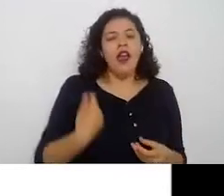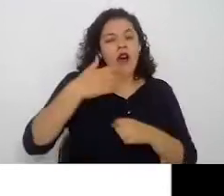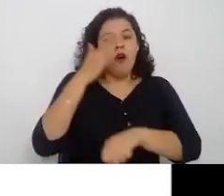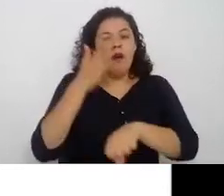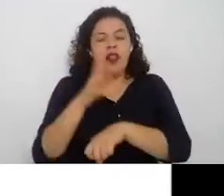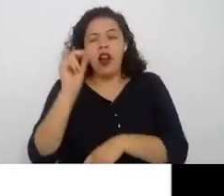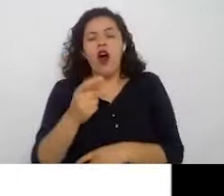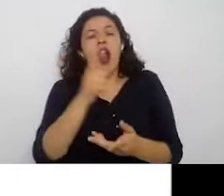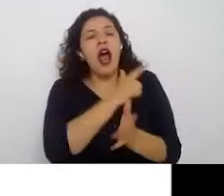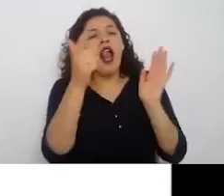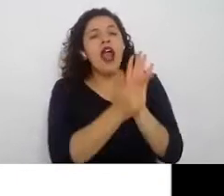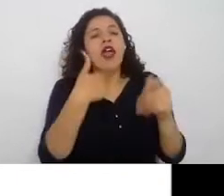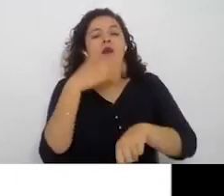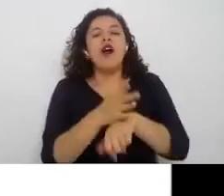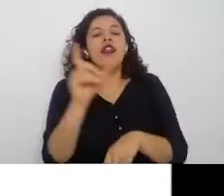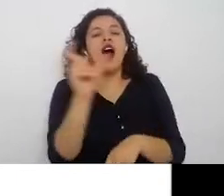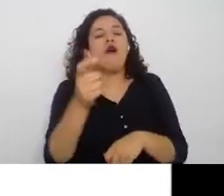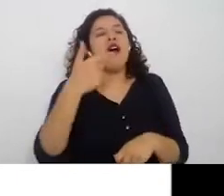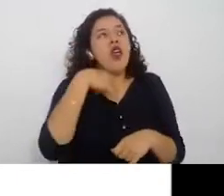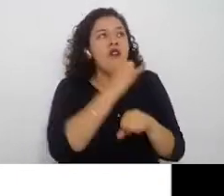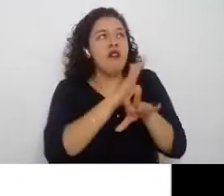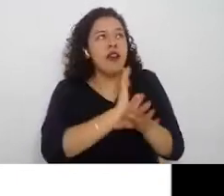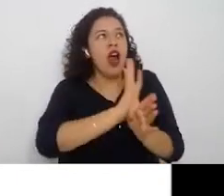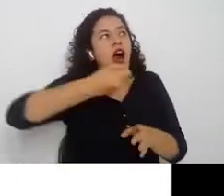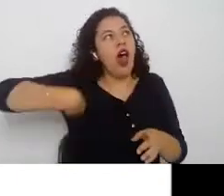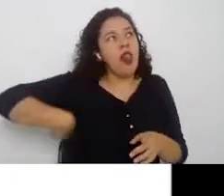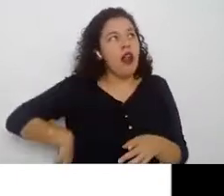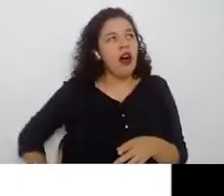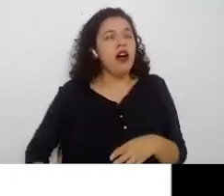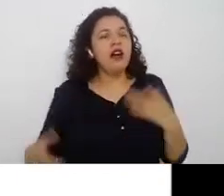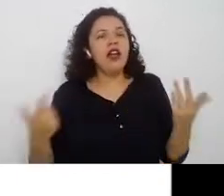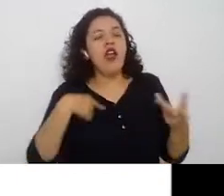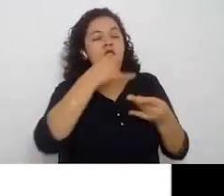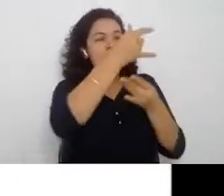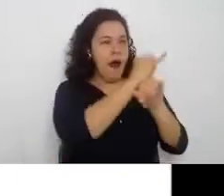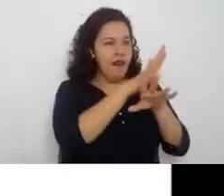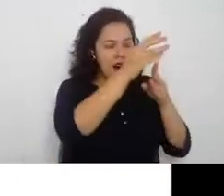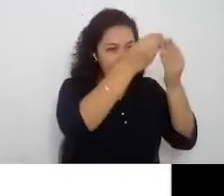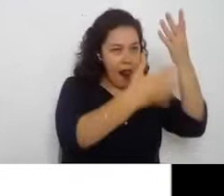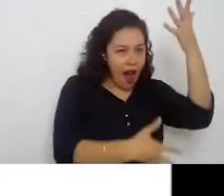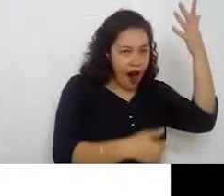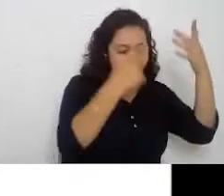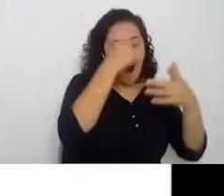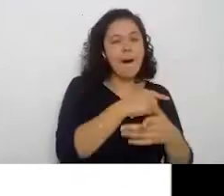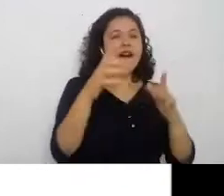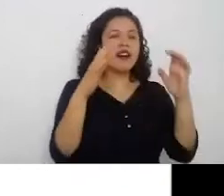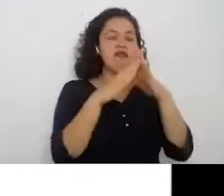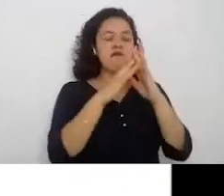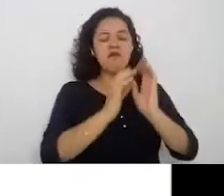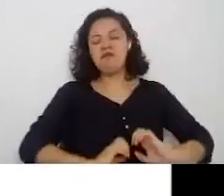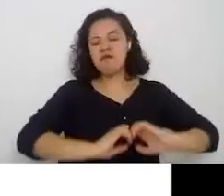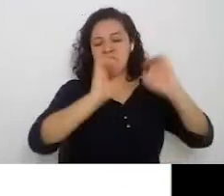tengan miedo a que yo tengo toda esta información, aparte de lo relativo al patrimonio y lo relativo